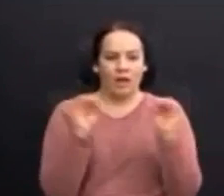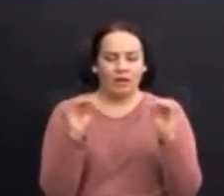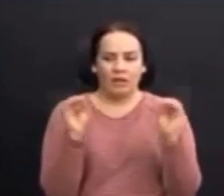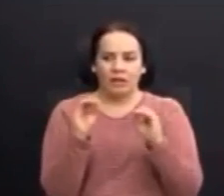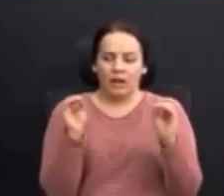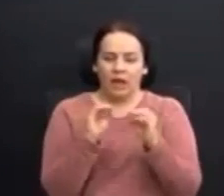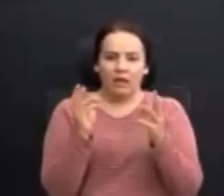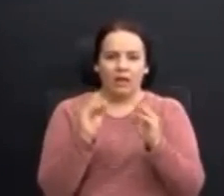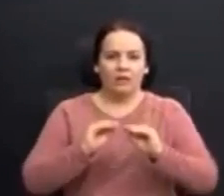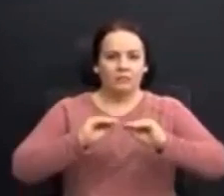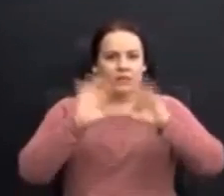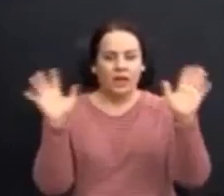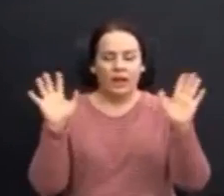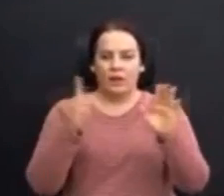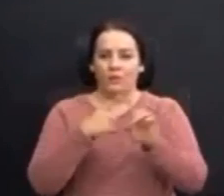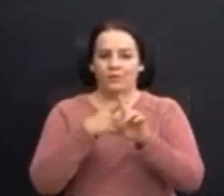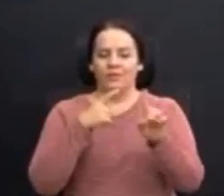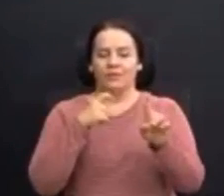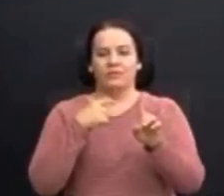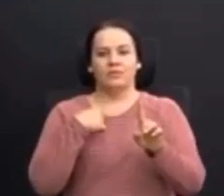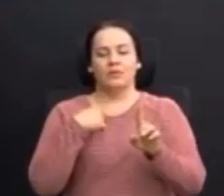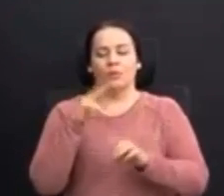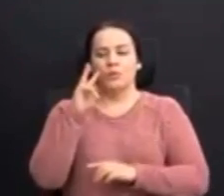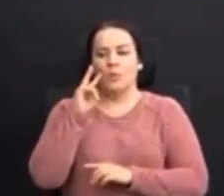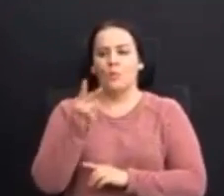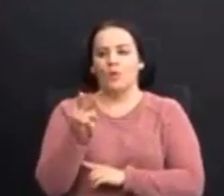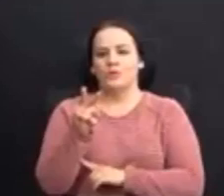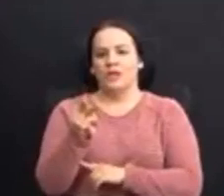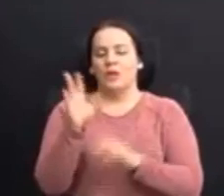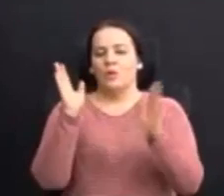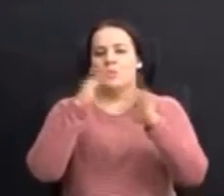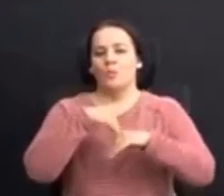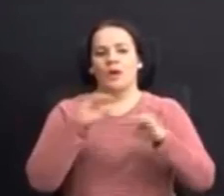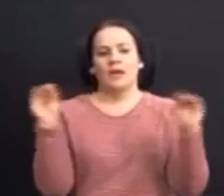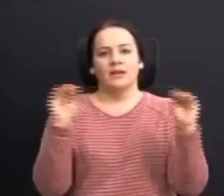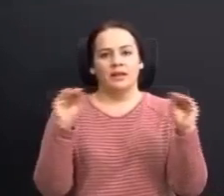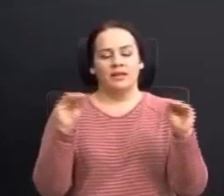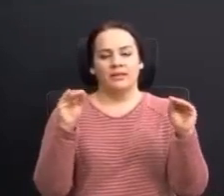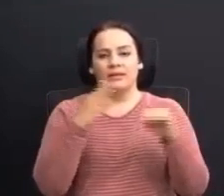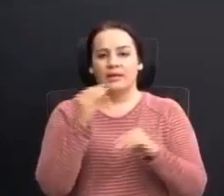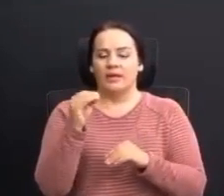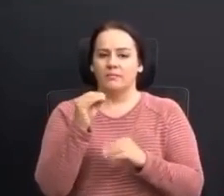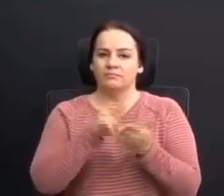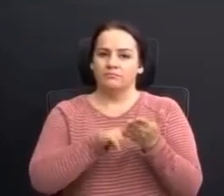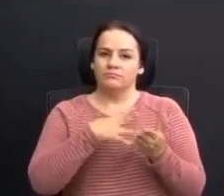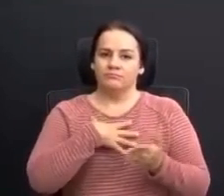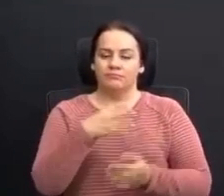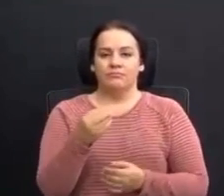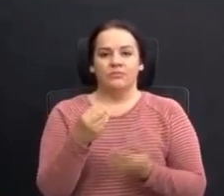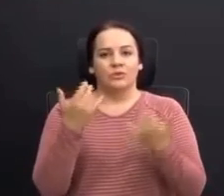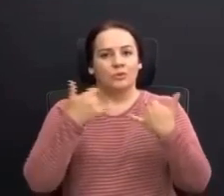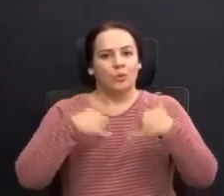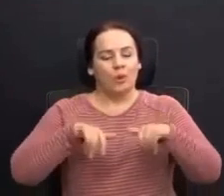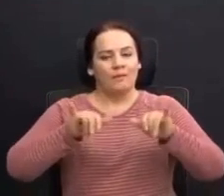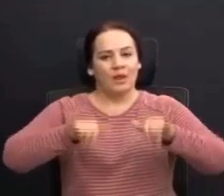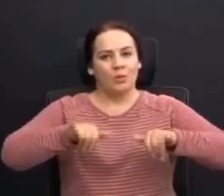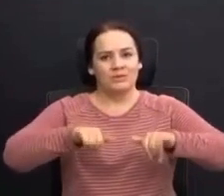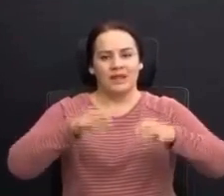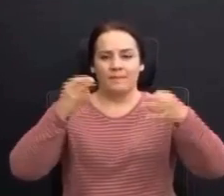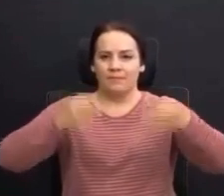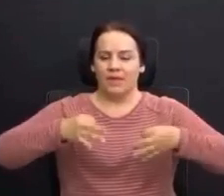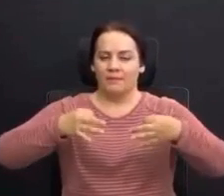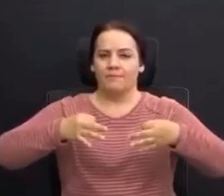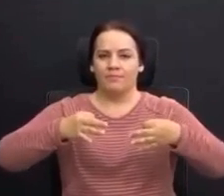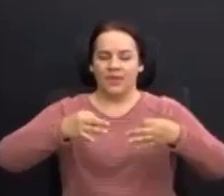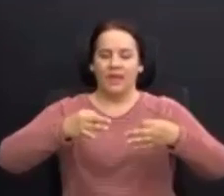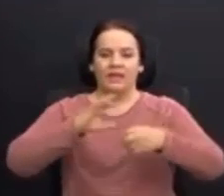observar casi desde la barrera es que no hay una partitura, que Liberación Nacional no está bien posicionada en lo que quiere